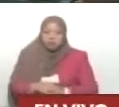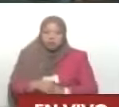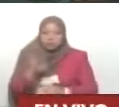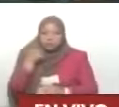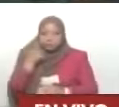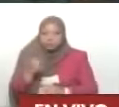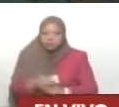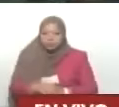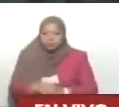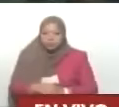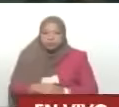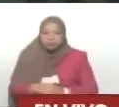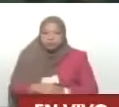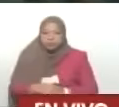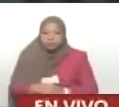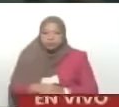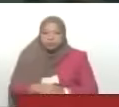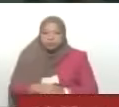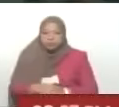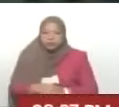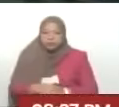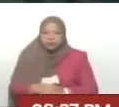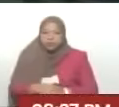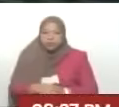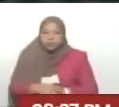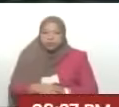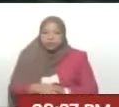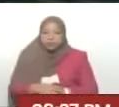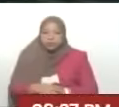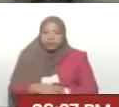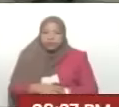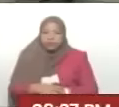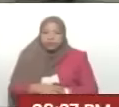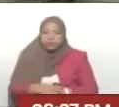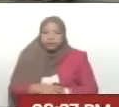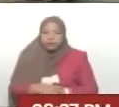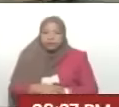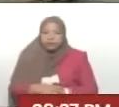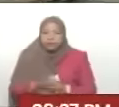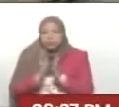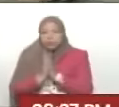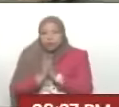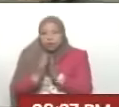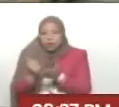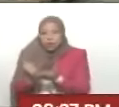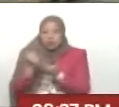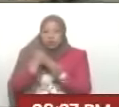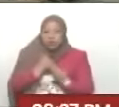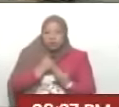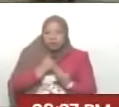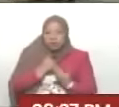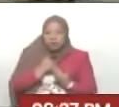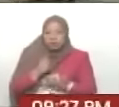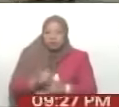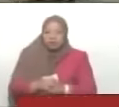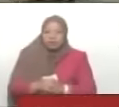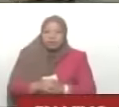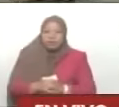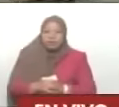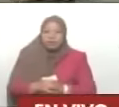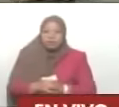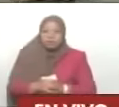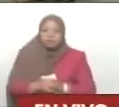ver. ¿Qué tal? Vanessa, ayúdame aquí, por favor. 2 centímetros más en la casa.